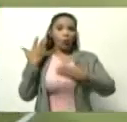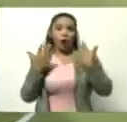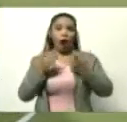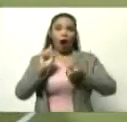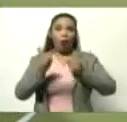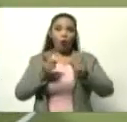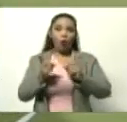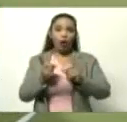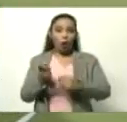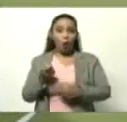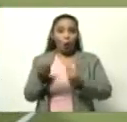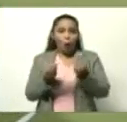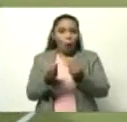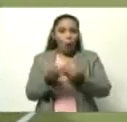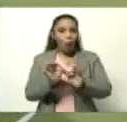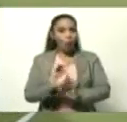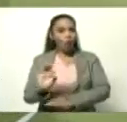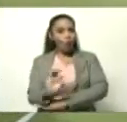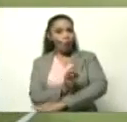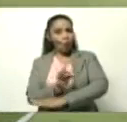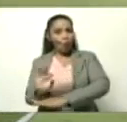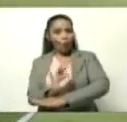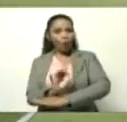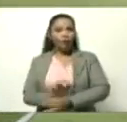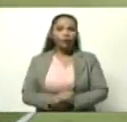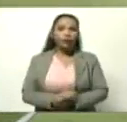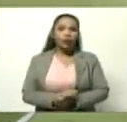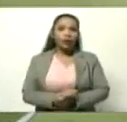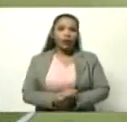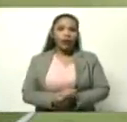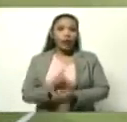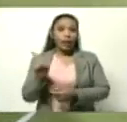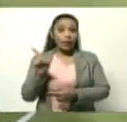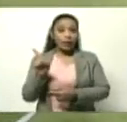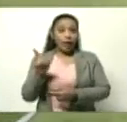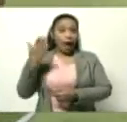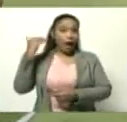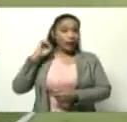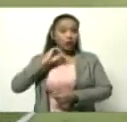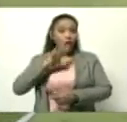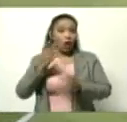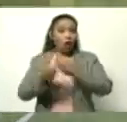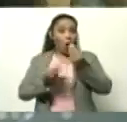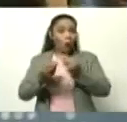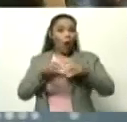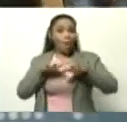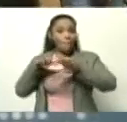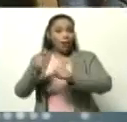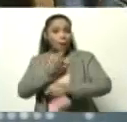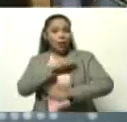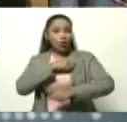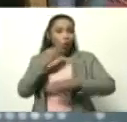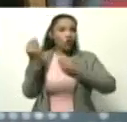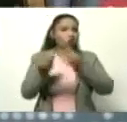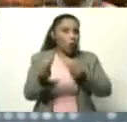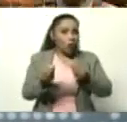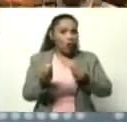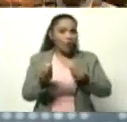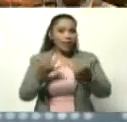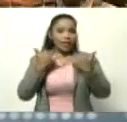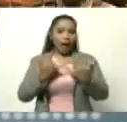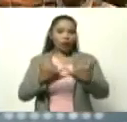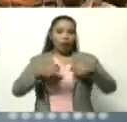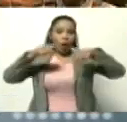para la armonía cultural entonces era la hegemonía del imperio español hoy es la hegemonía del imperio